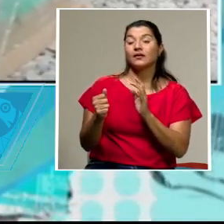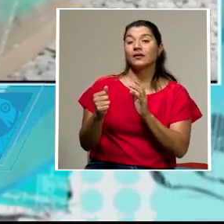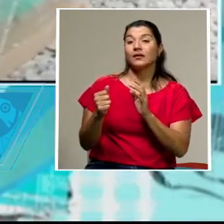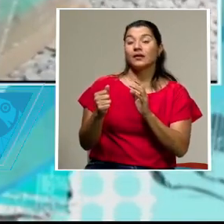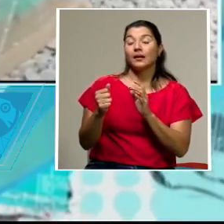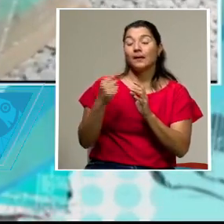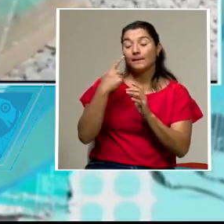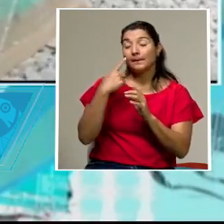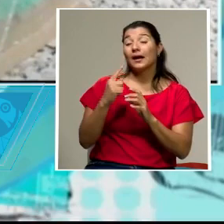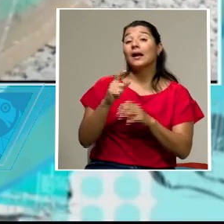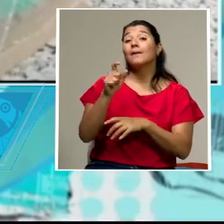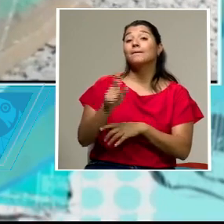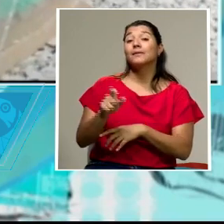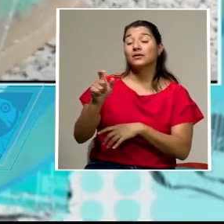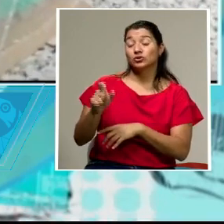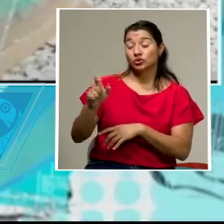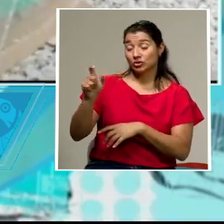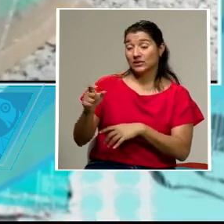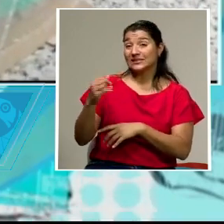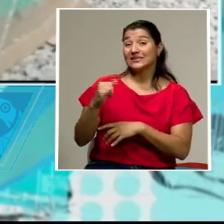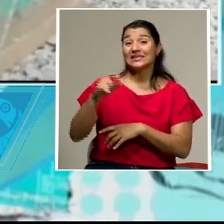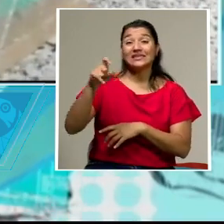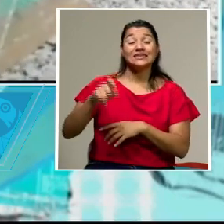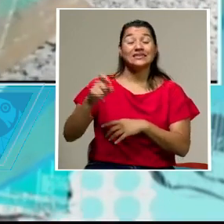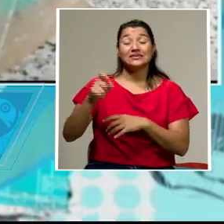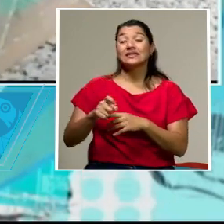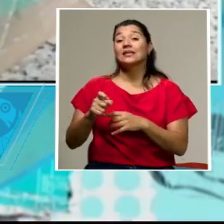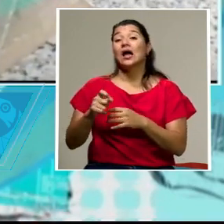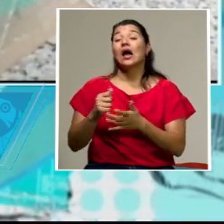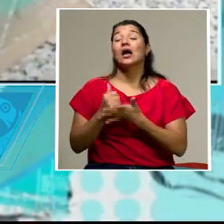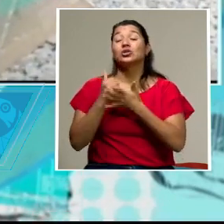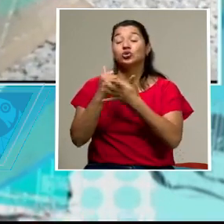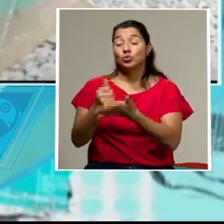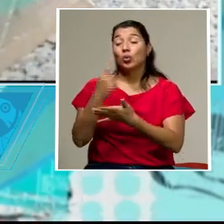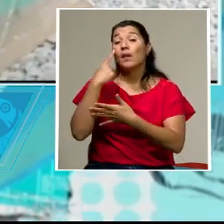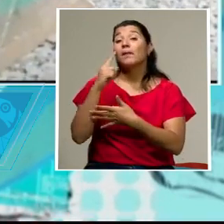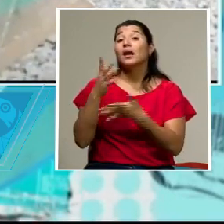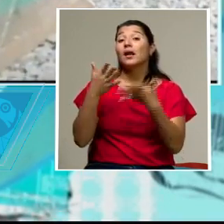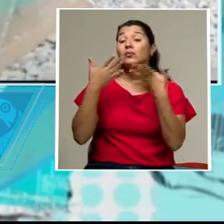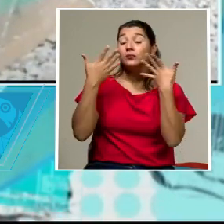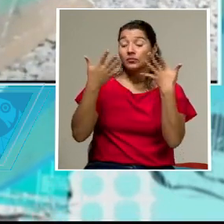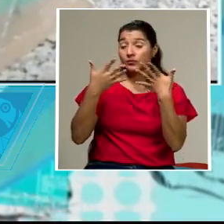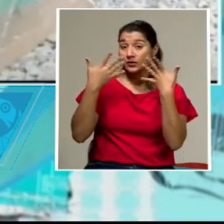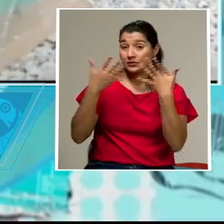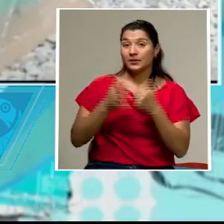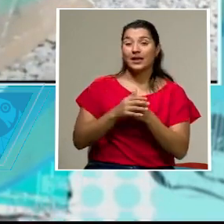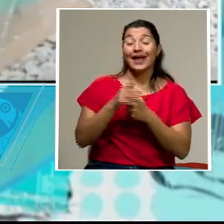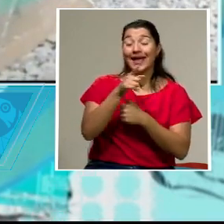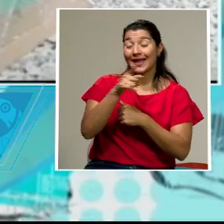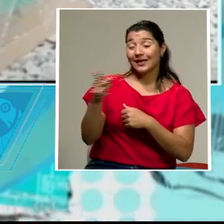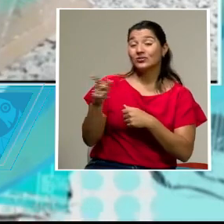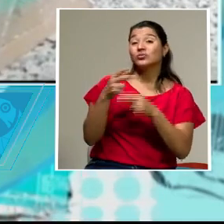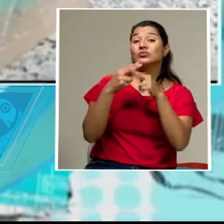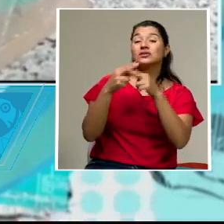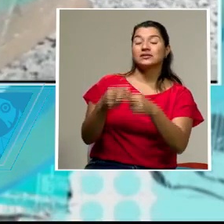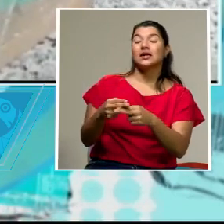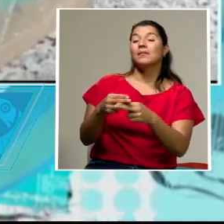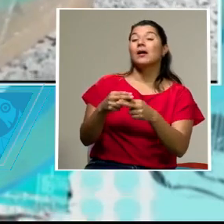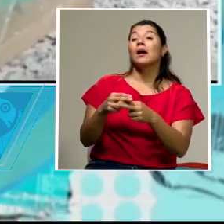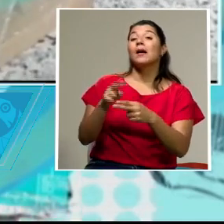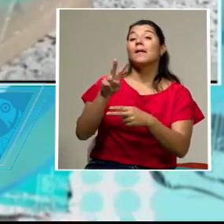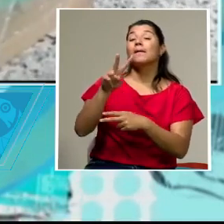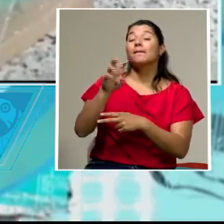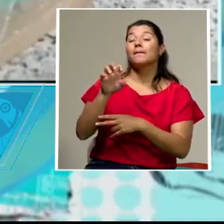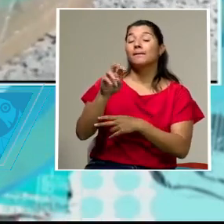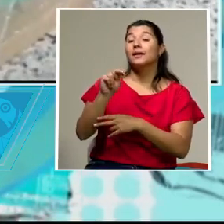a los pacientes que requieran ventilación asistida. Estos ventiladores se conocen o se denominan como ventiladores económicos